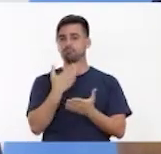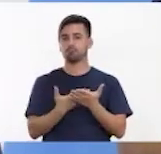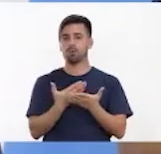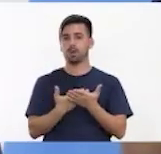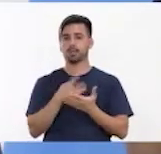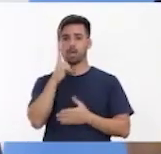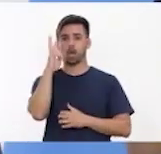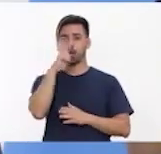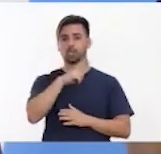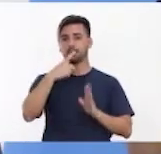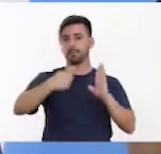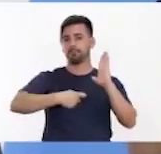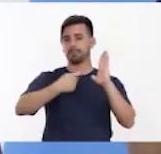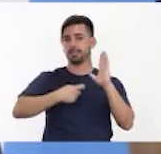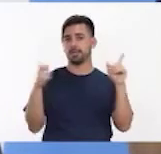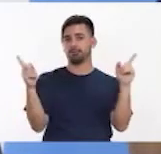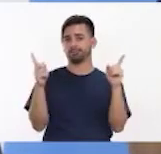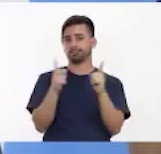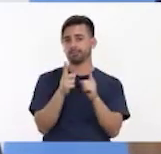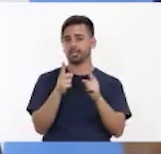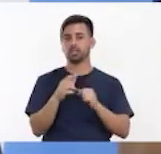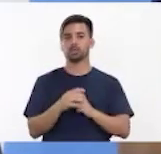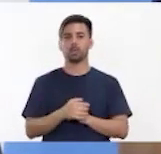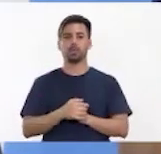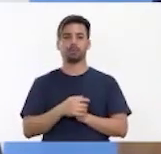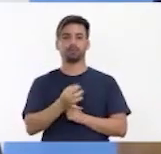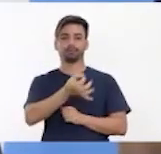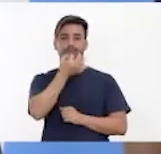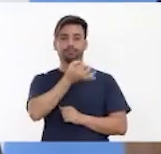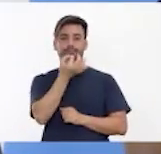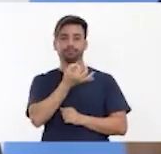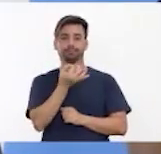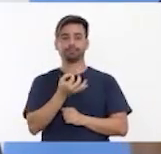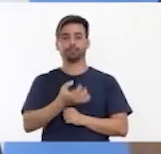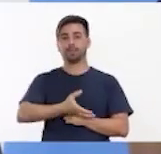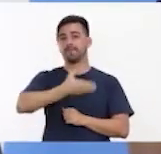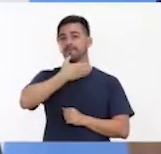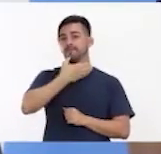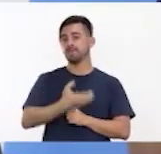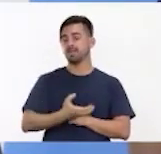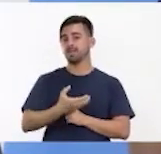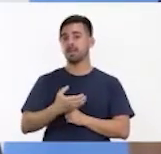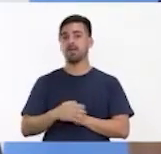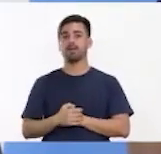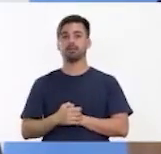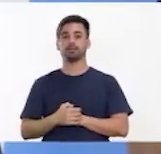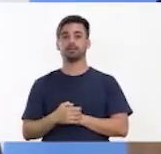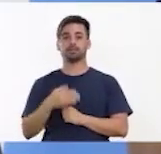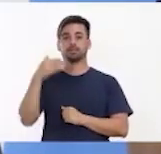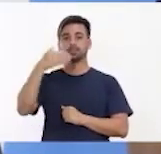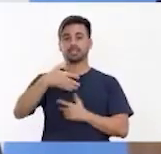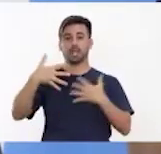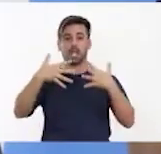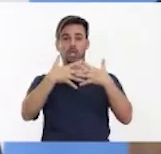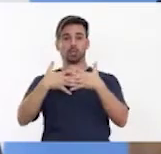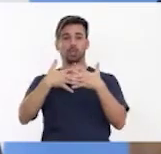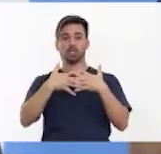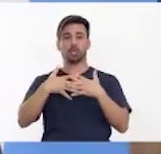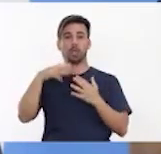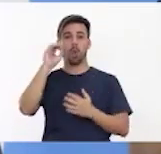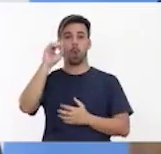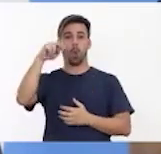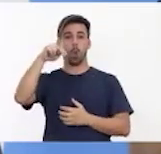propongo que observen el siguiente video, que es un resumen de la intervención de Fidel Castro ante la Asamblea General de la